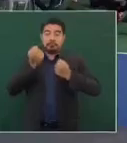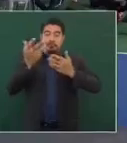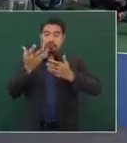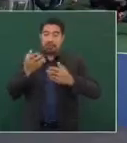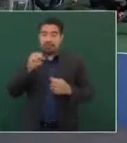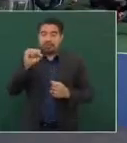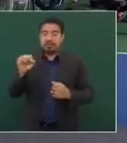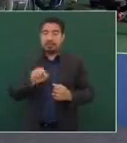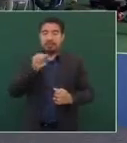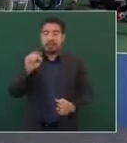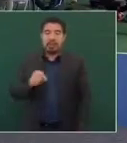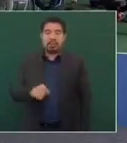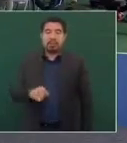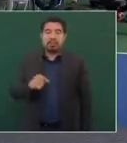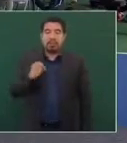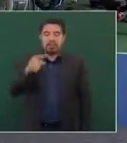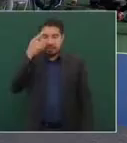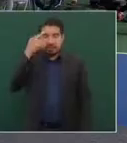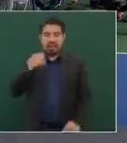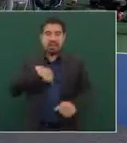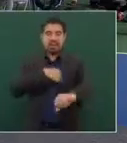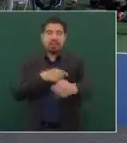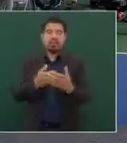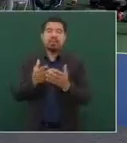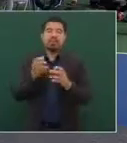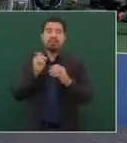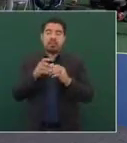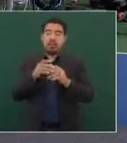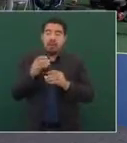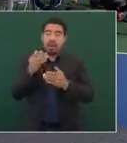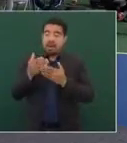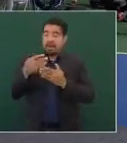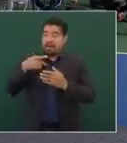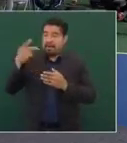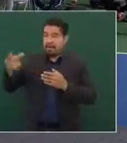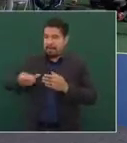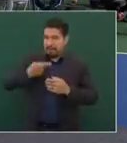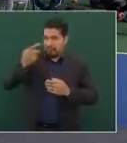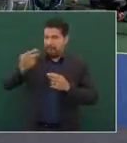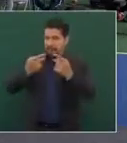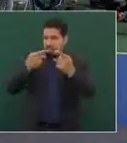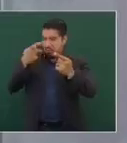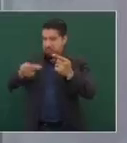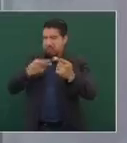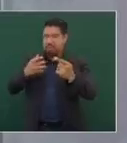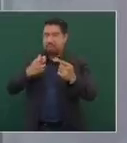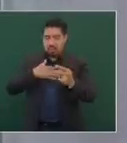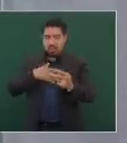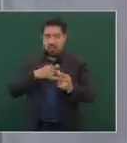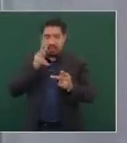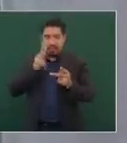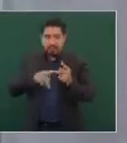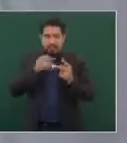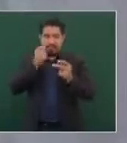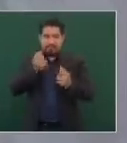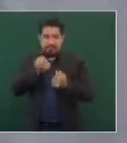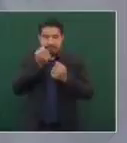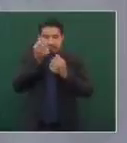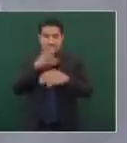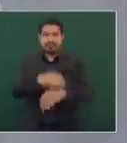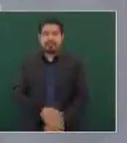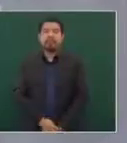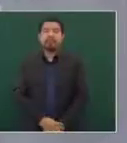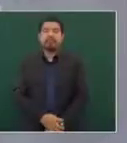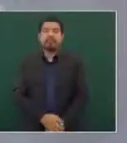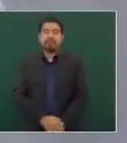Hay una parte que ahora que me preguntas quisiera yo compartir con ustedes,